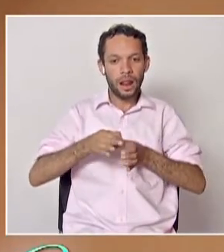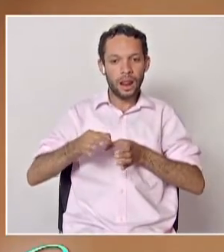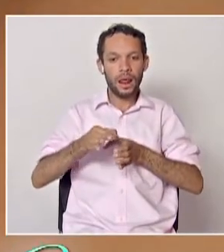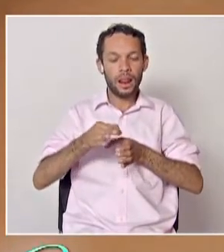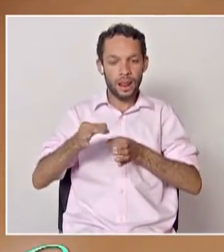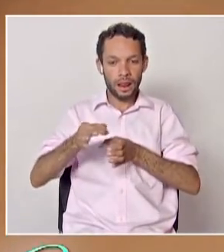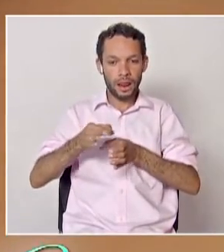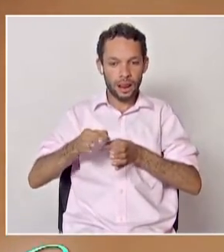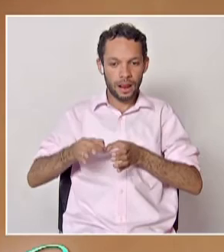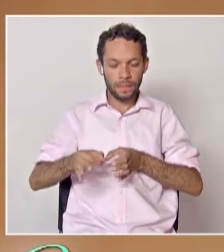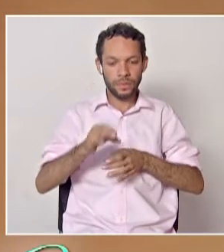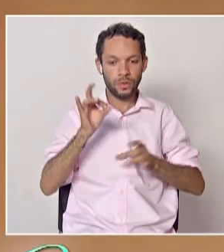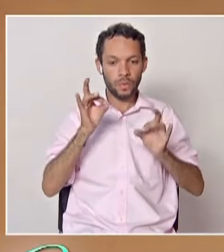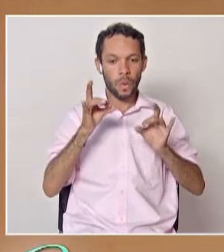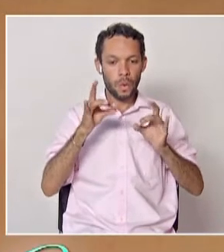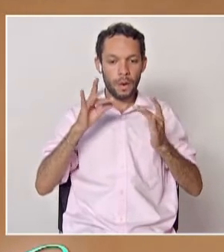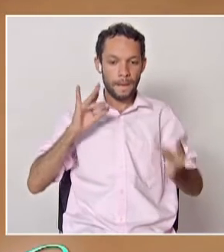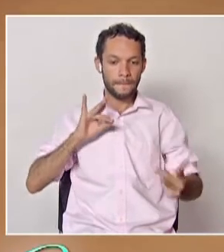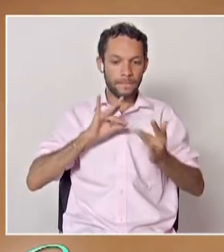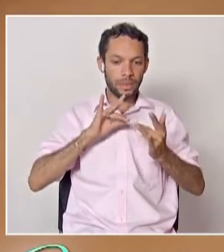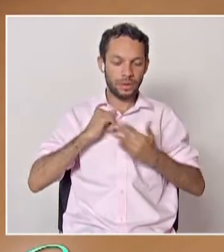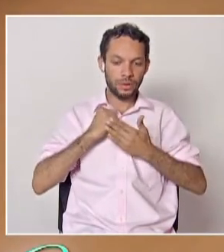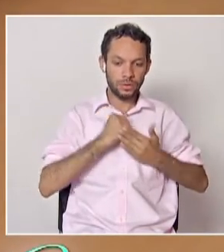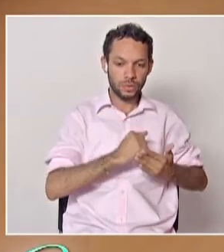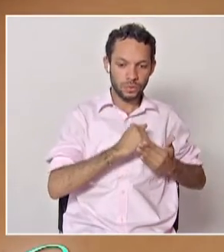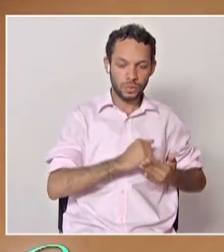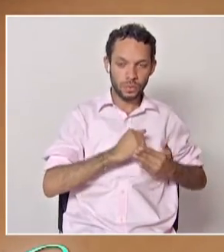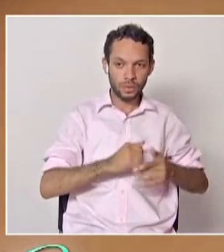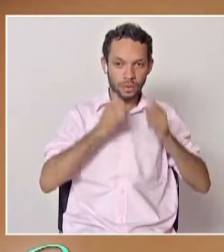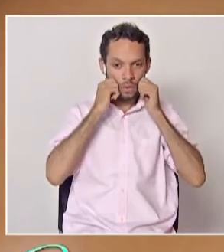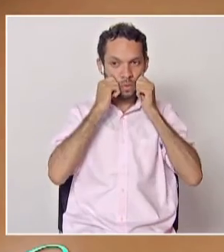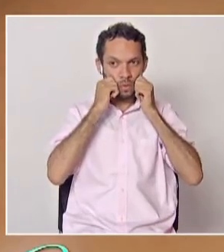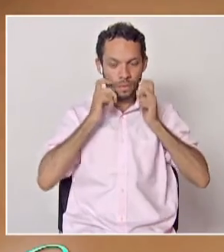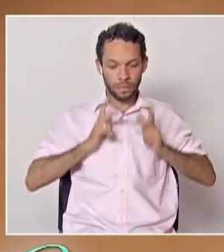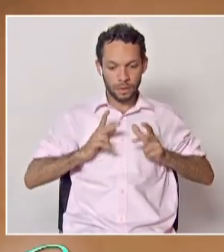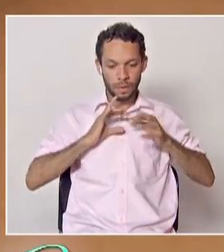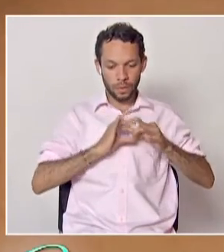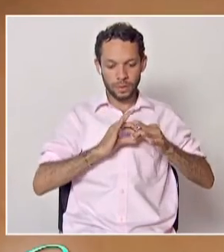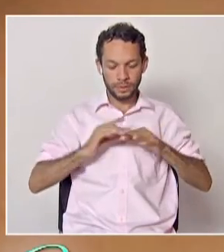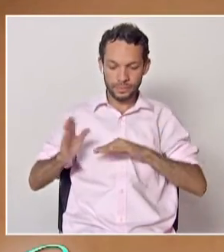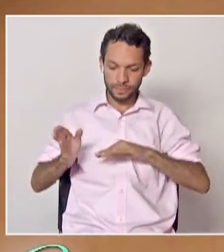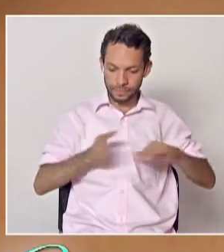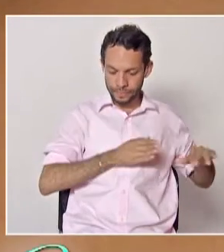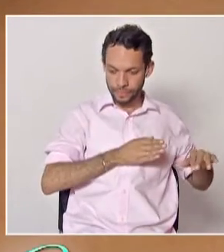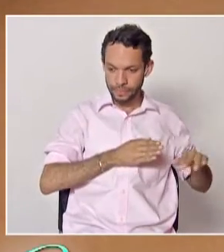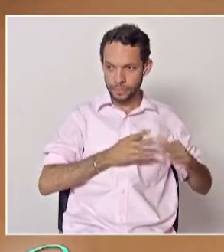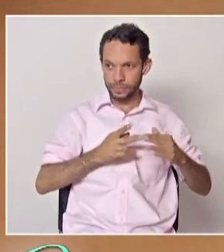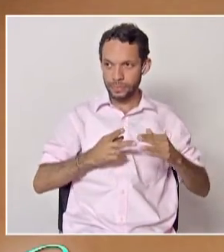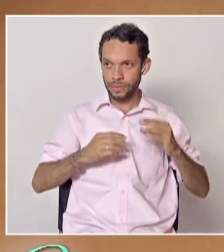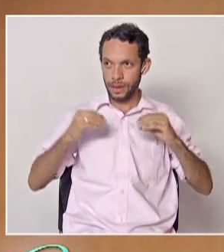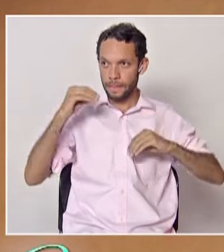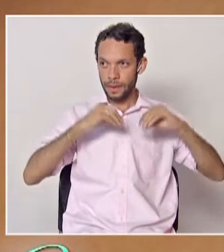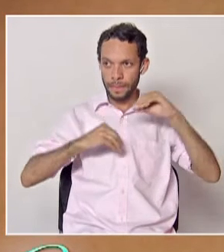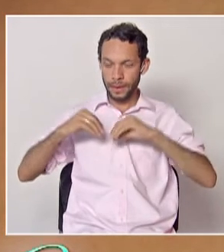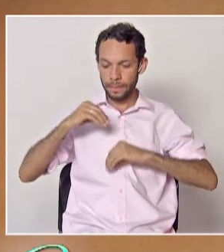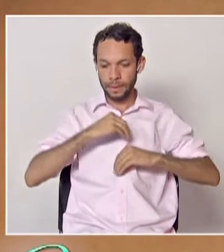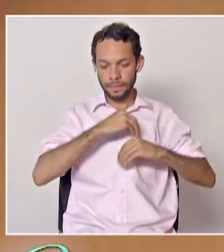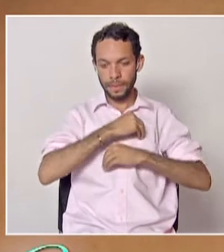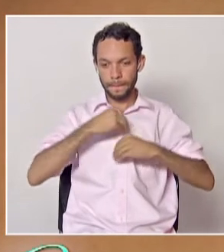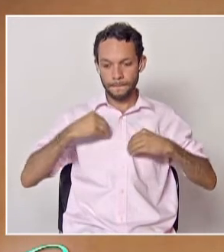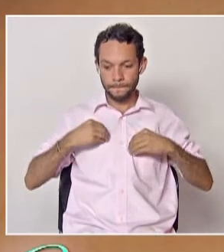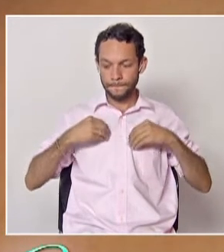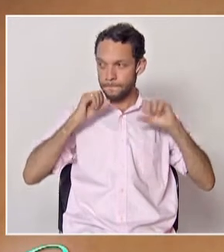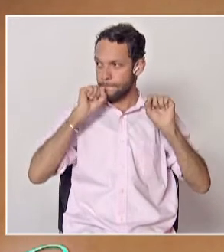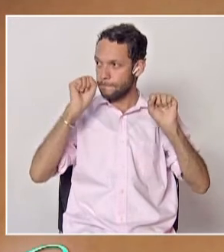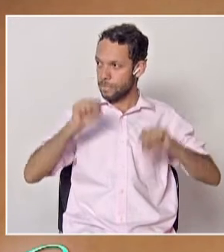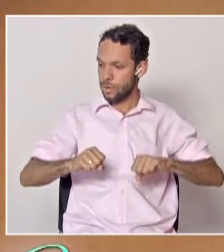la parte del dolor por el mismo cuerpo. Y cuando yo hago con el proceso de autosanación, yo quiero que ustedes entiendan